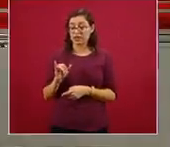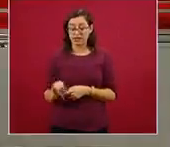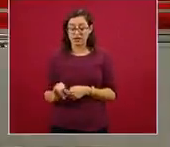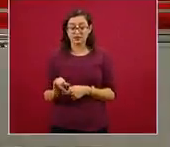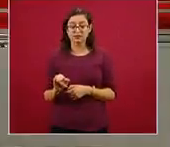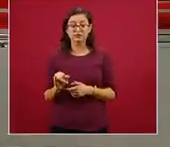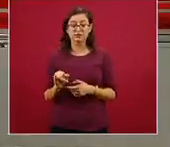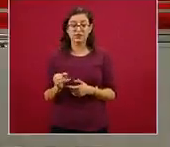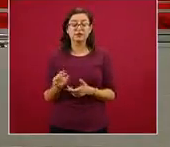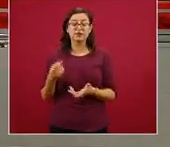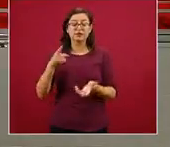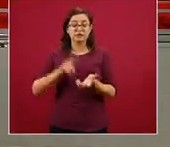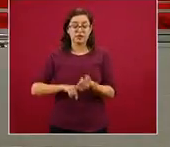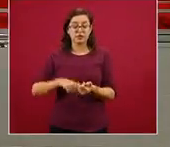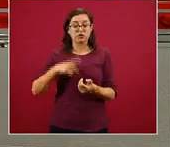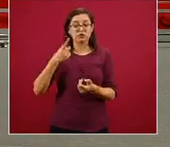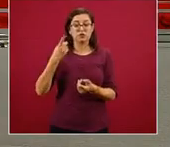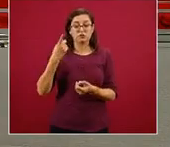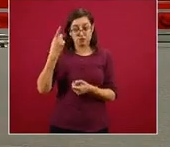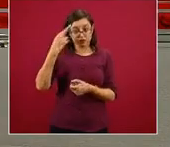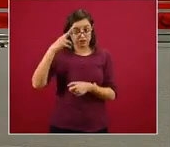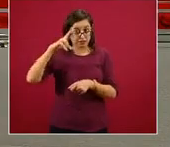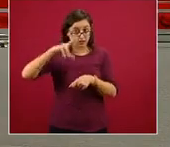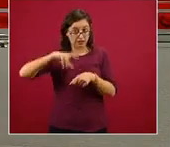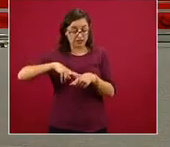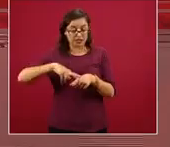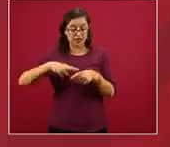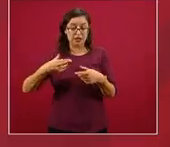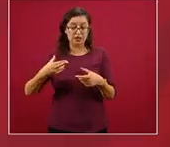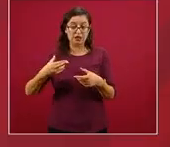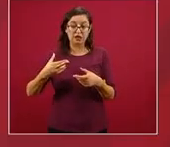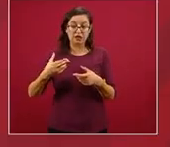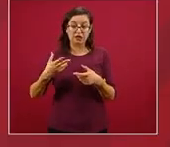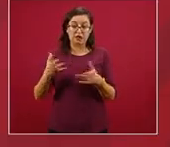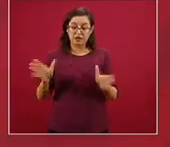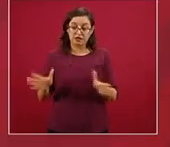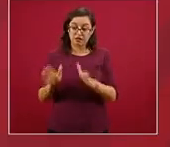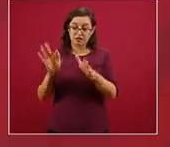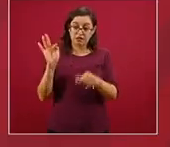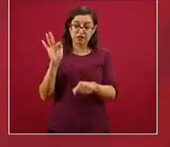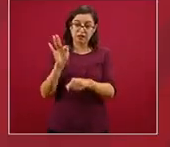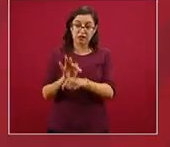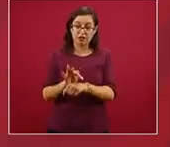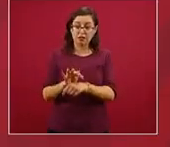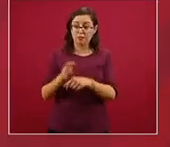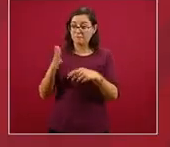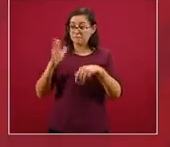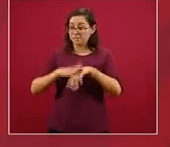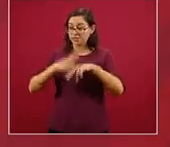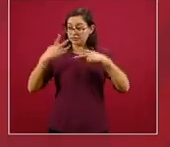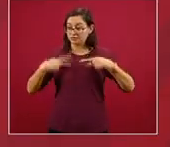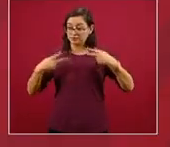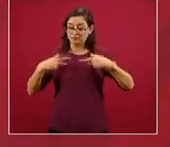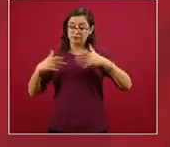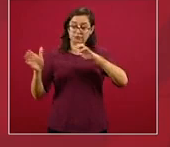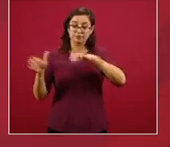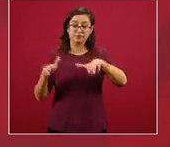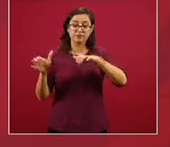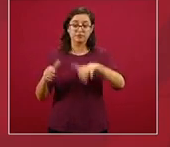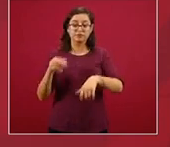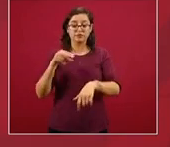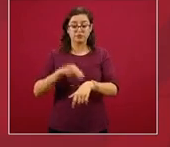de la dirección correspondiente para favorecer el incremento de recurso humano que dirige el